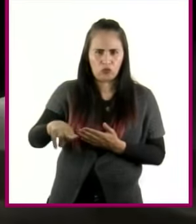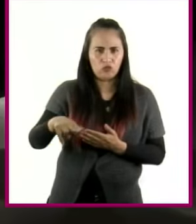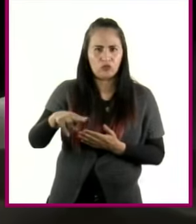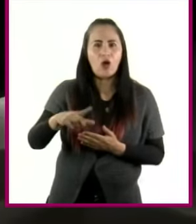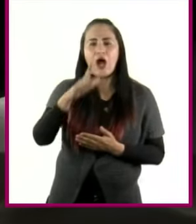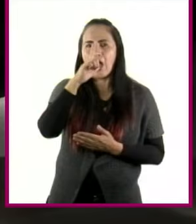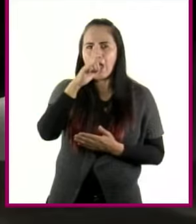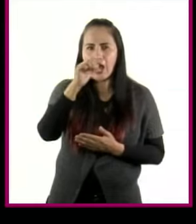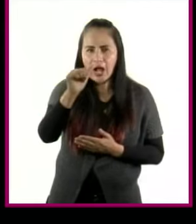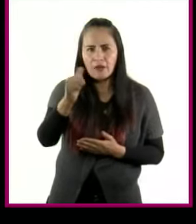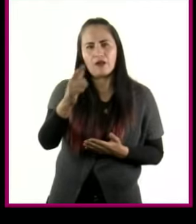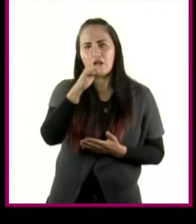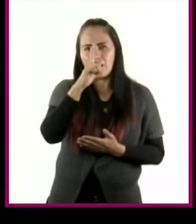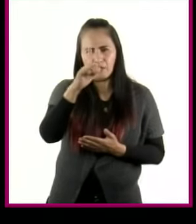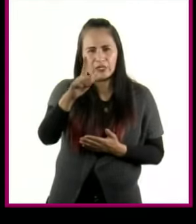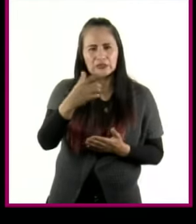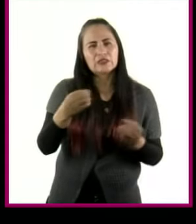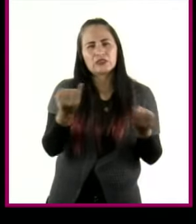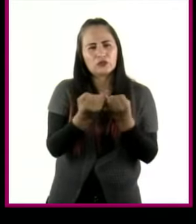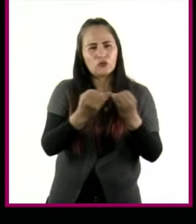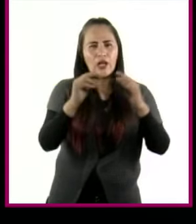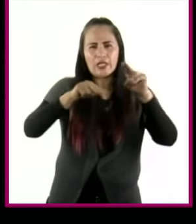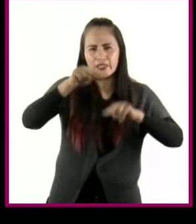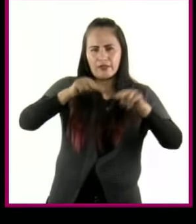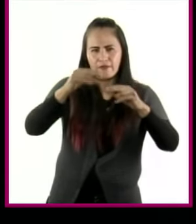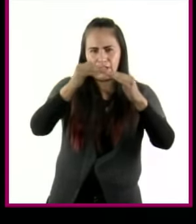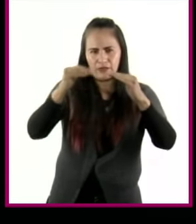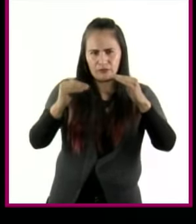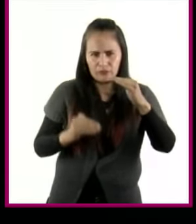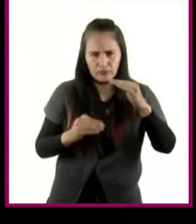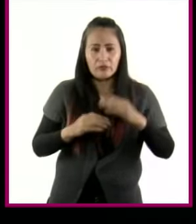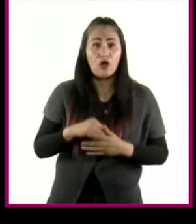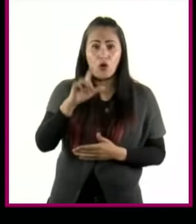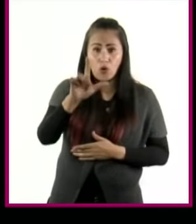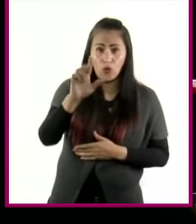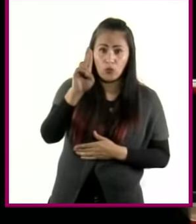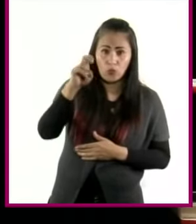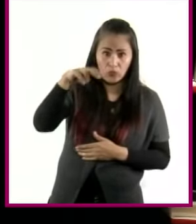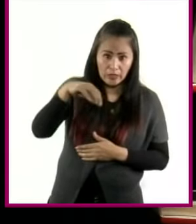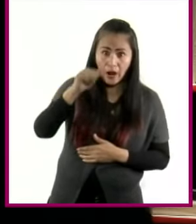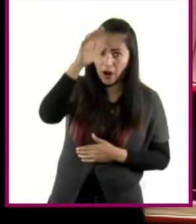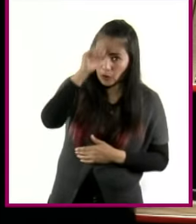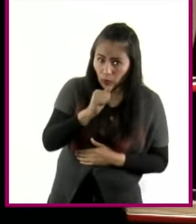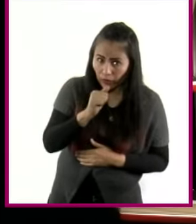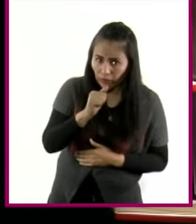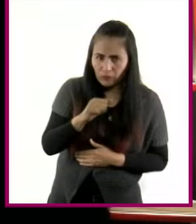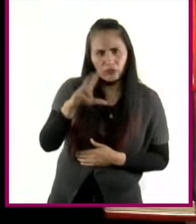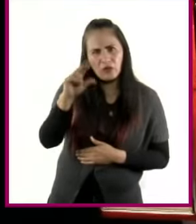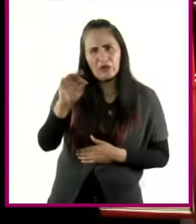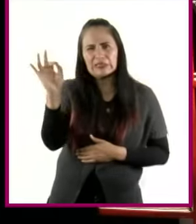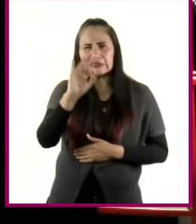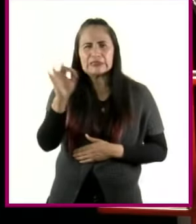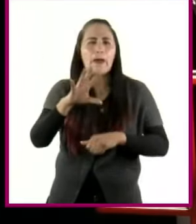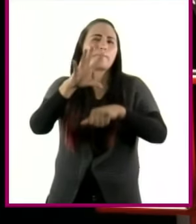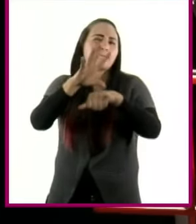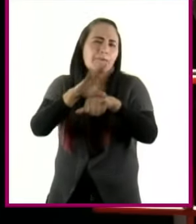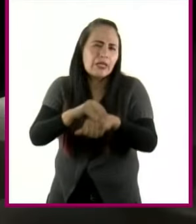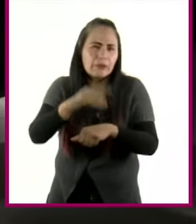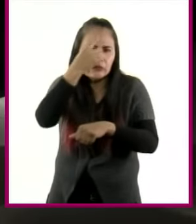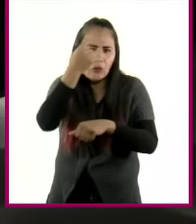en la sociedad. Una vez más, Luna no está de acuerdo, pues ello justificaría en cierta medida la